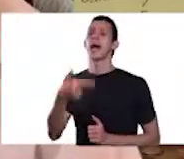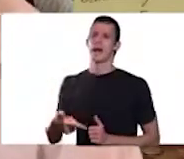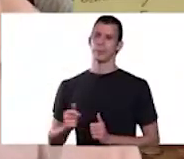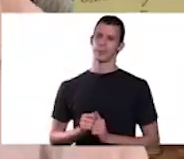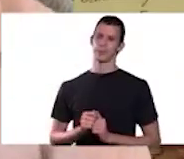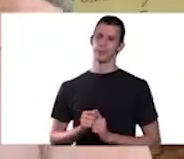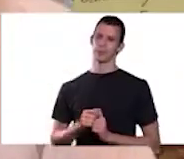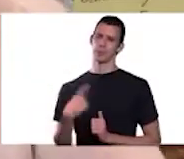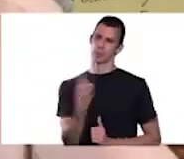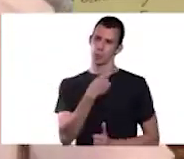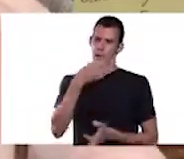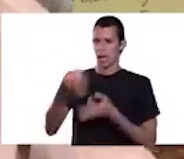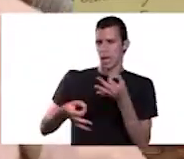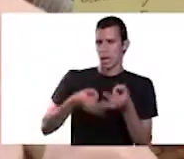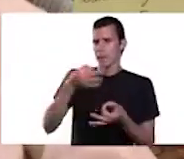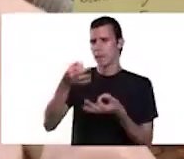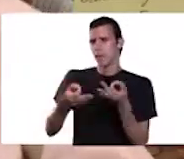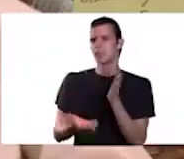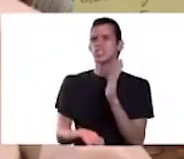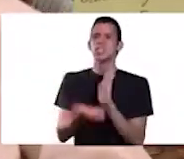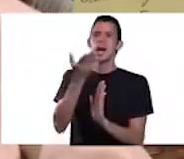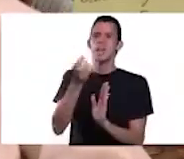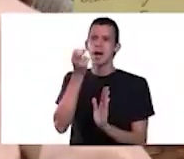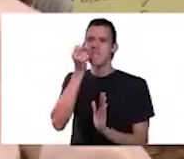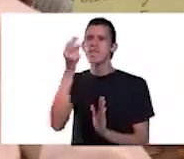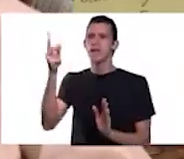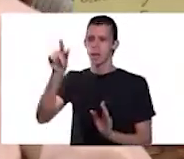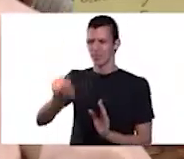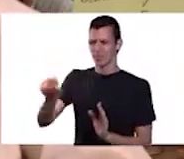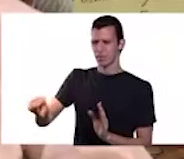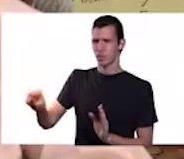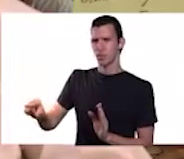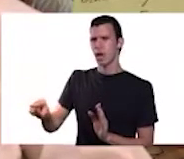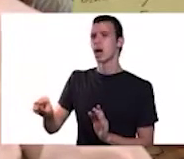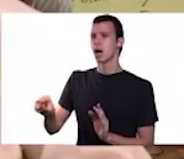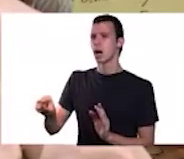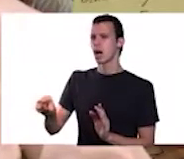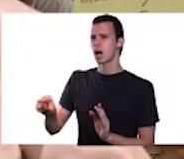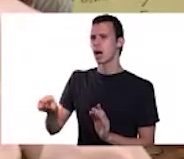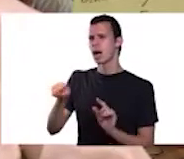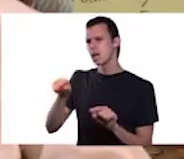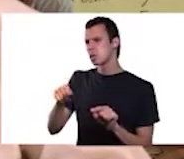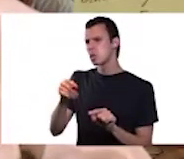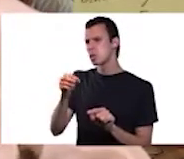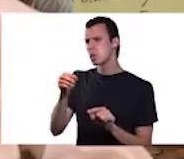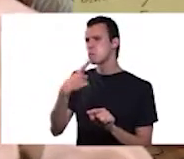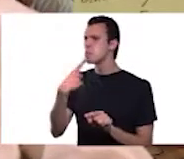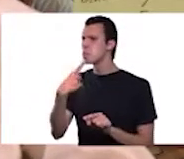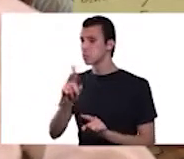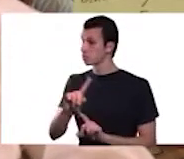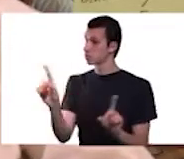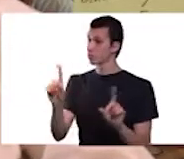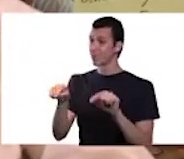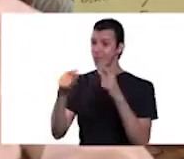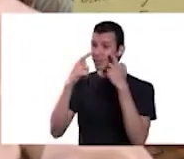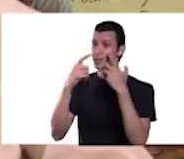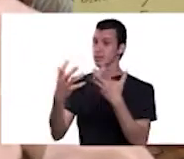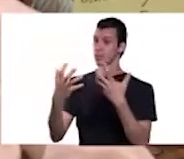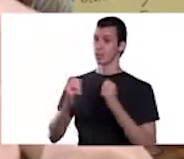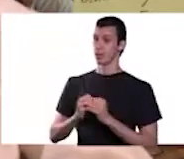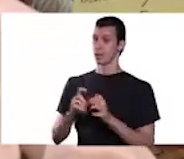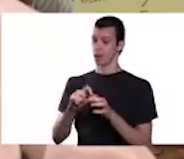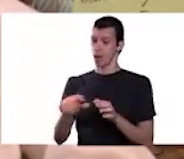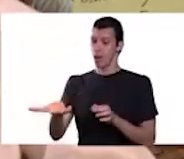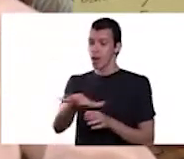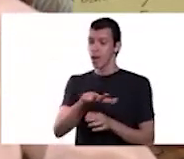que salvar vida es una tarea muy importante en la protección del medio ambiente, y la